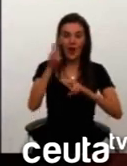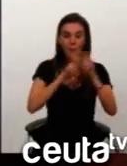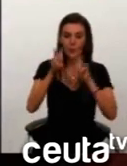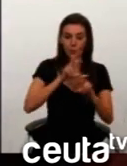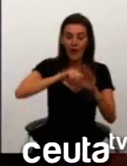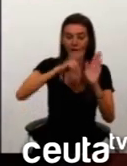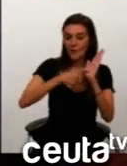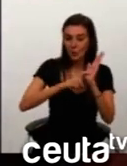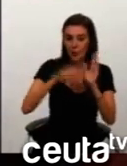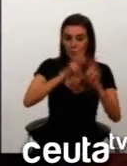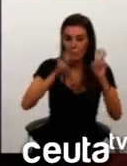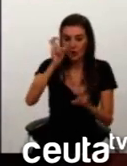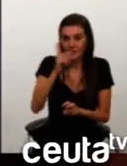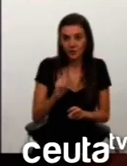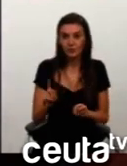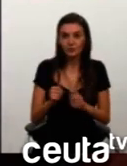otras fórmulas.